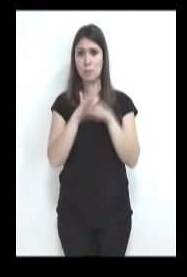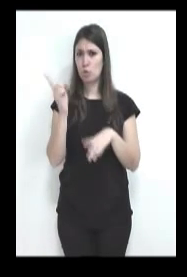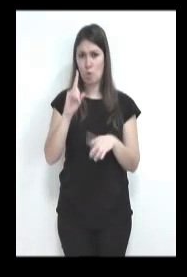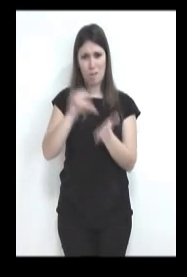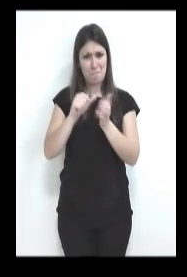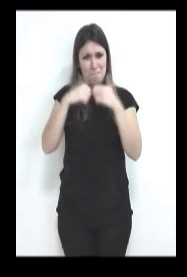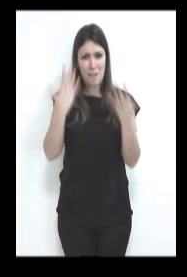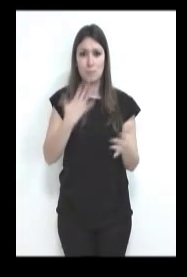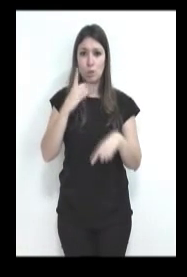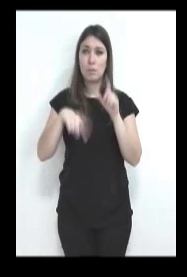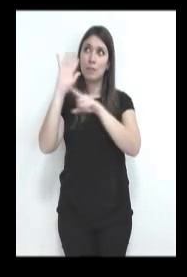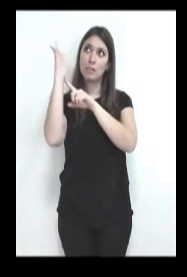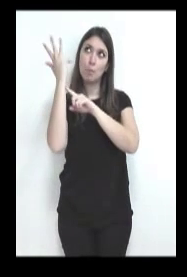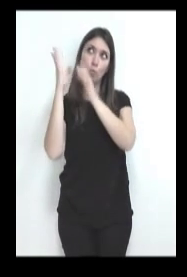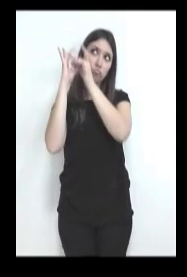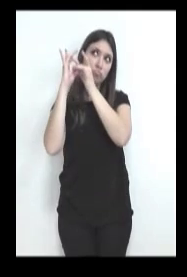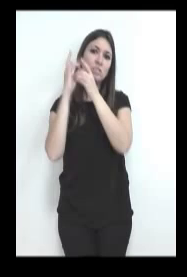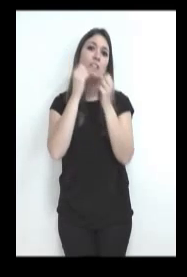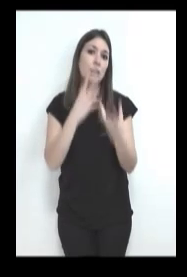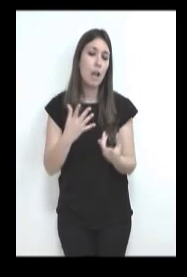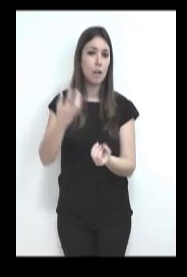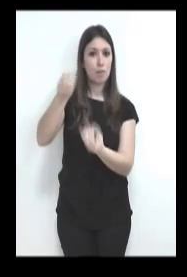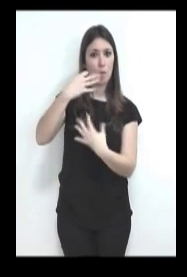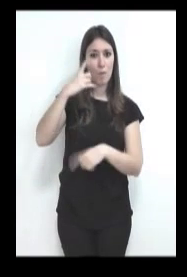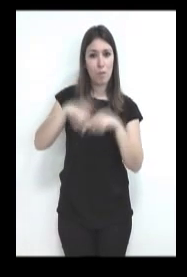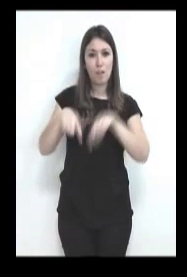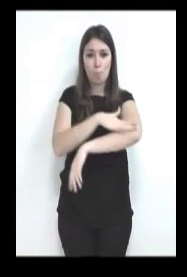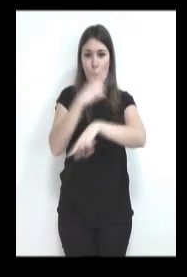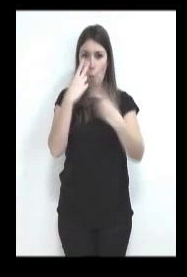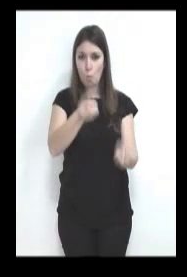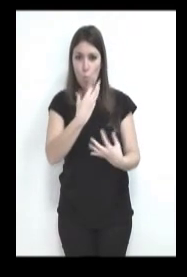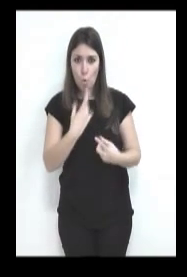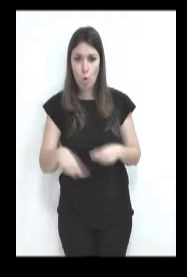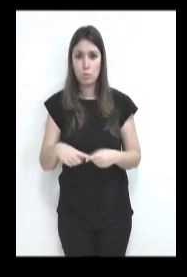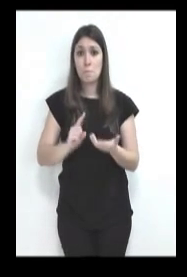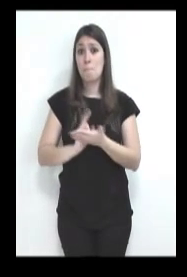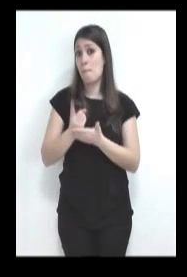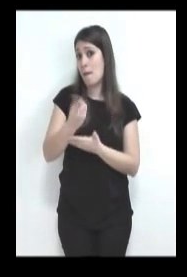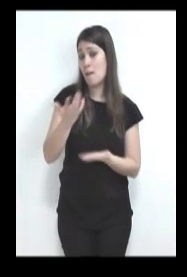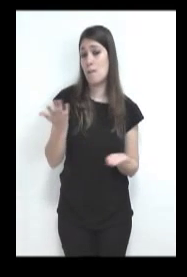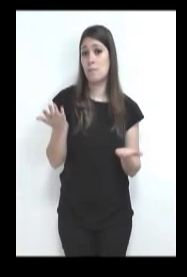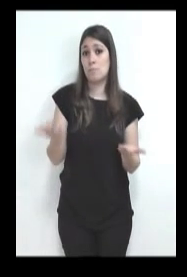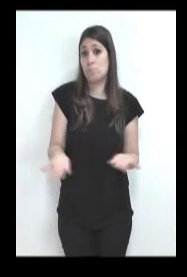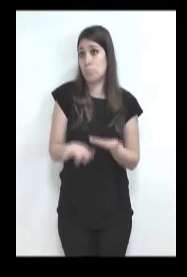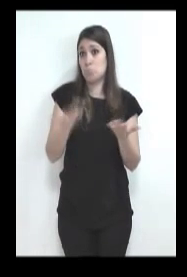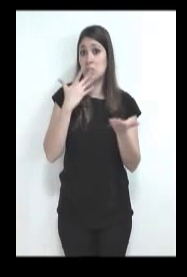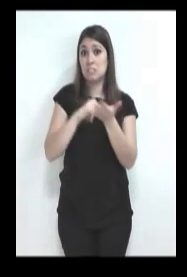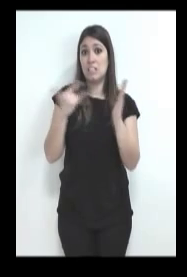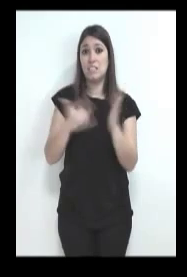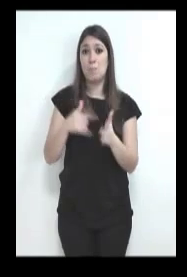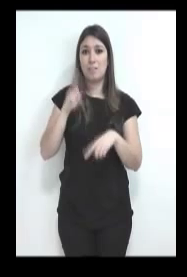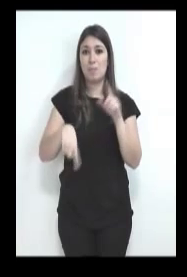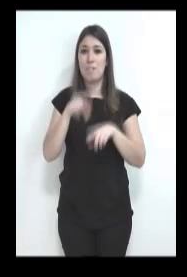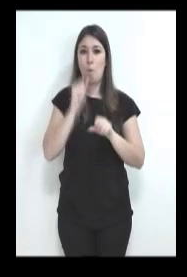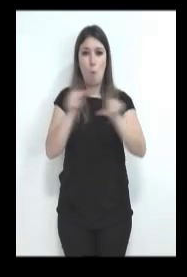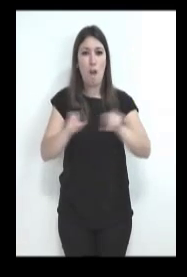sensores de meteorología, tendrá información de la administración pública, tendrá mapas, tendrá sistemas de riego, de